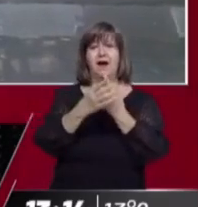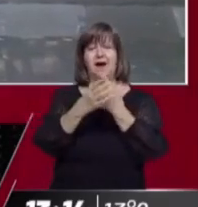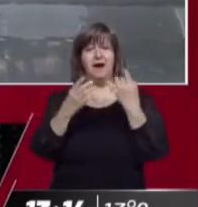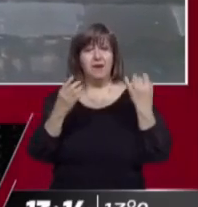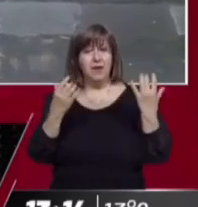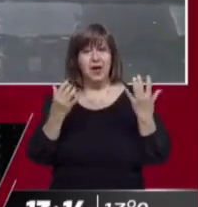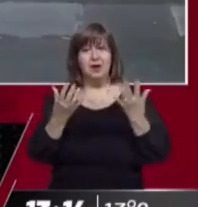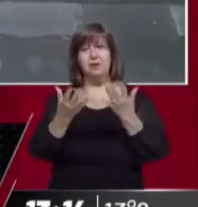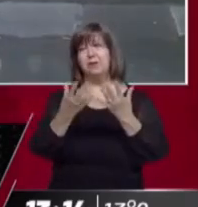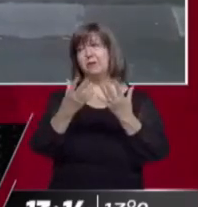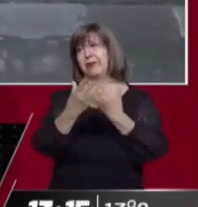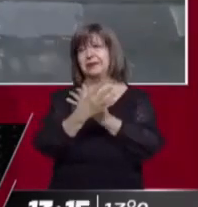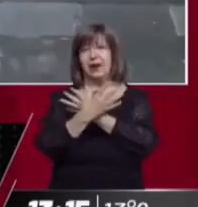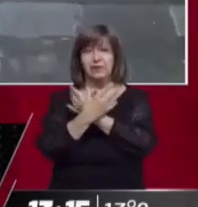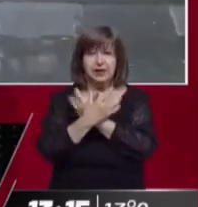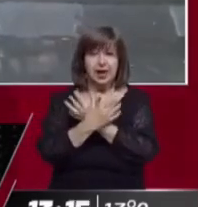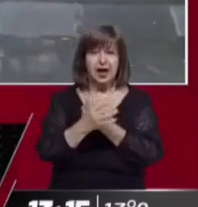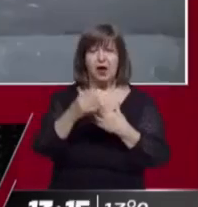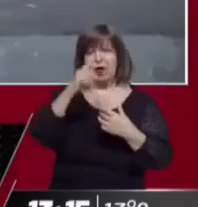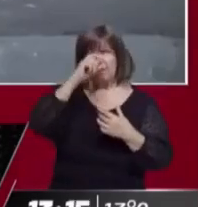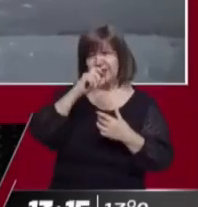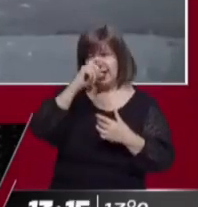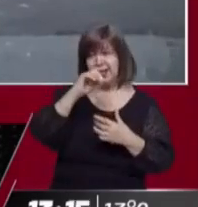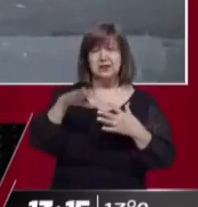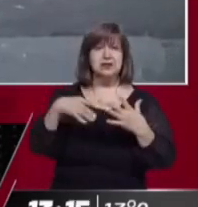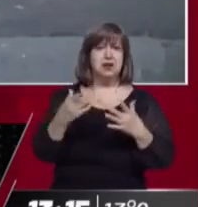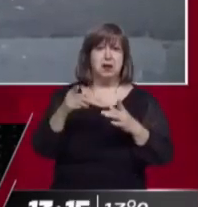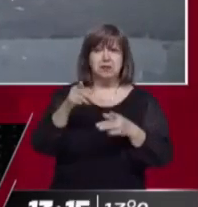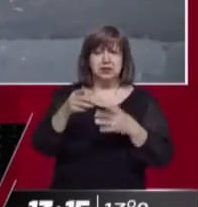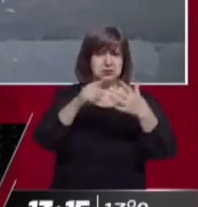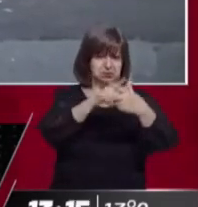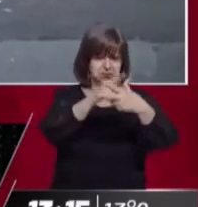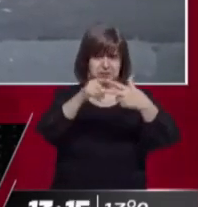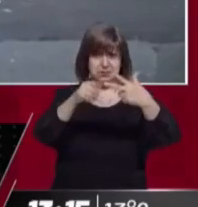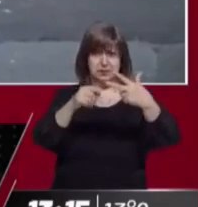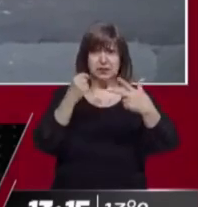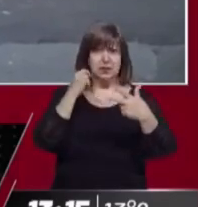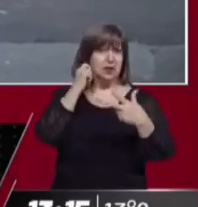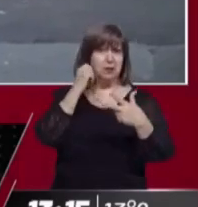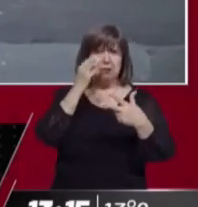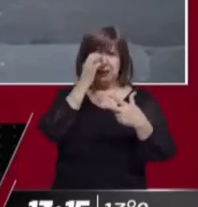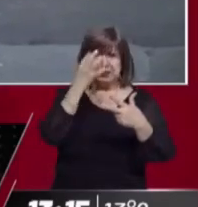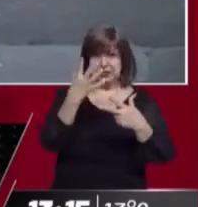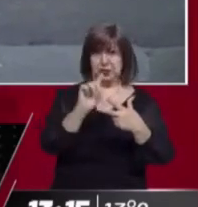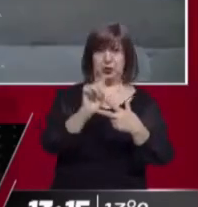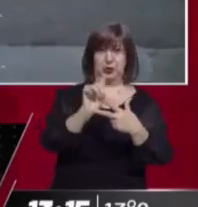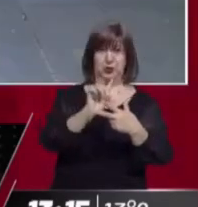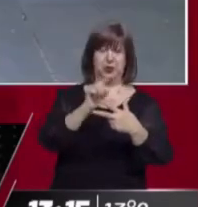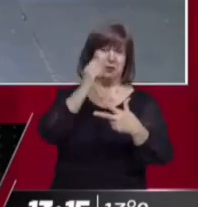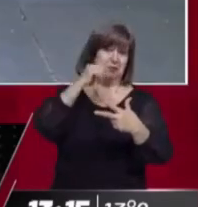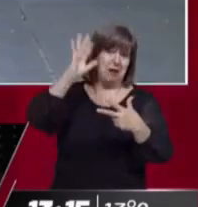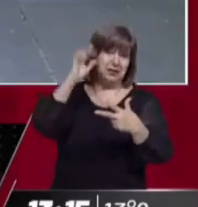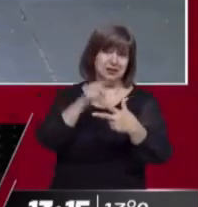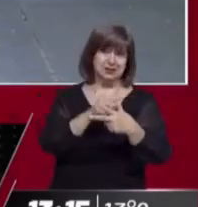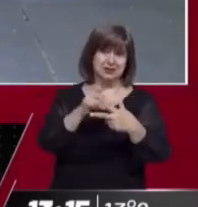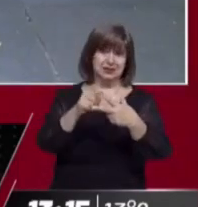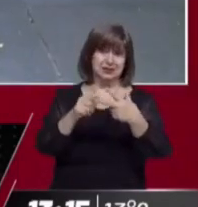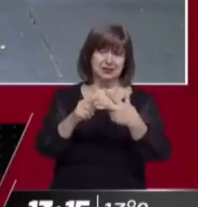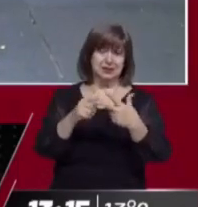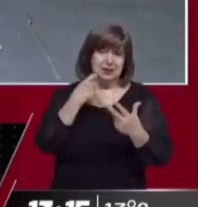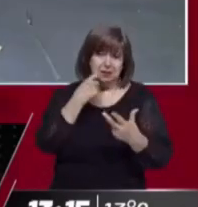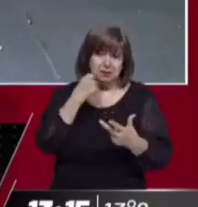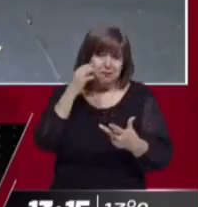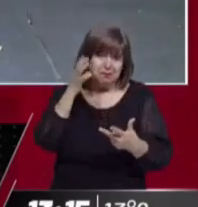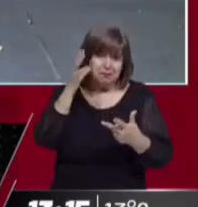gintonic y bueno eso a lo mejor no tenía 25 años sino que tenía una edad superior eh Los más viejitos